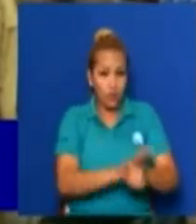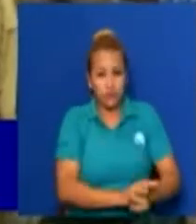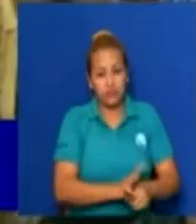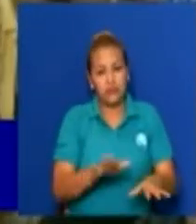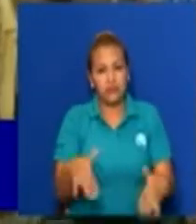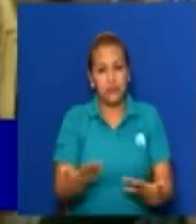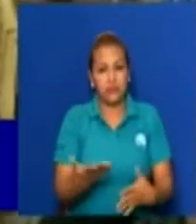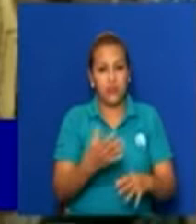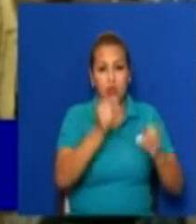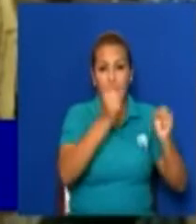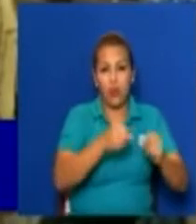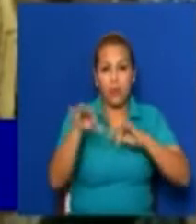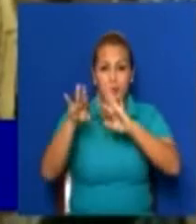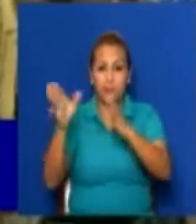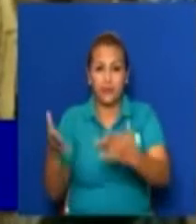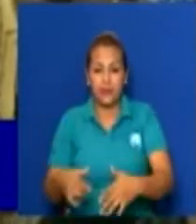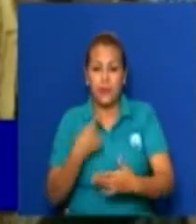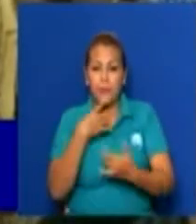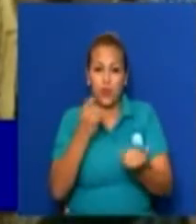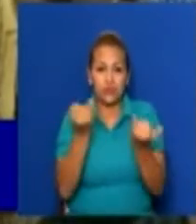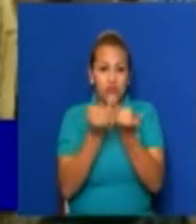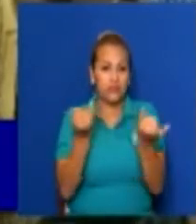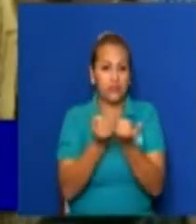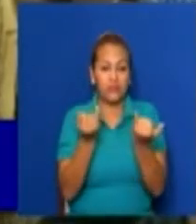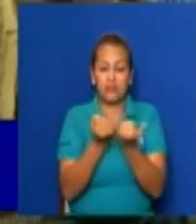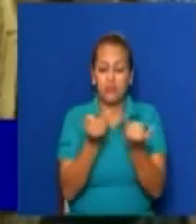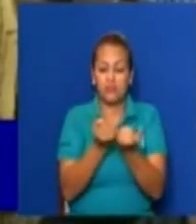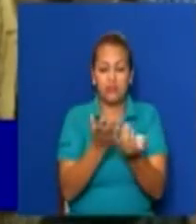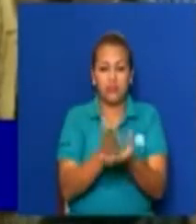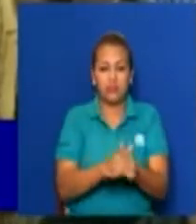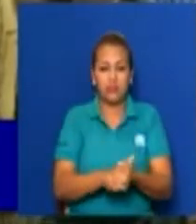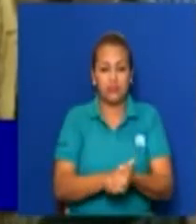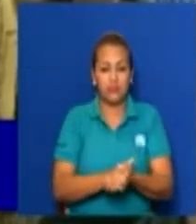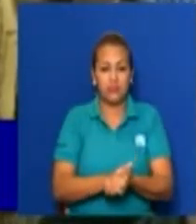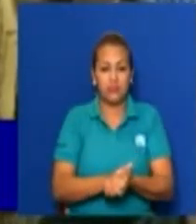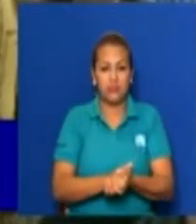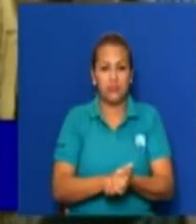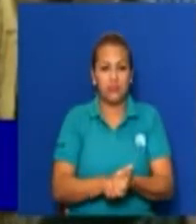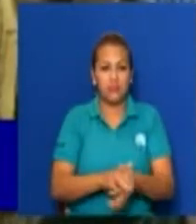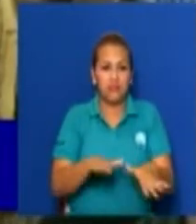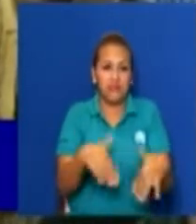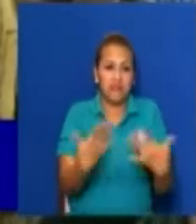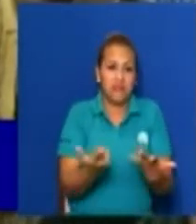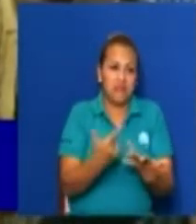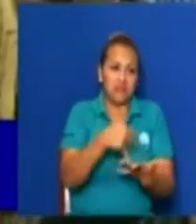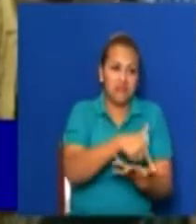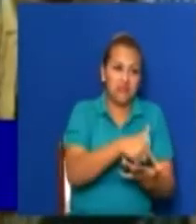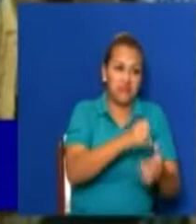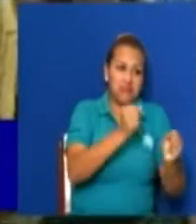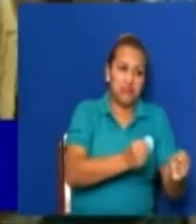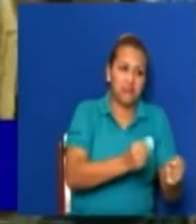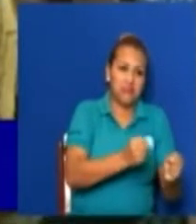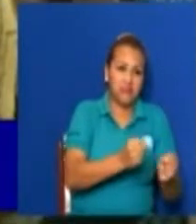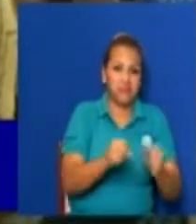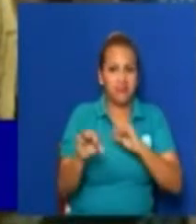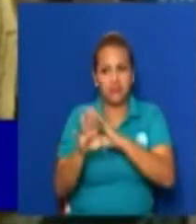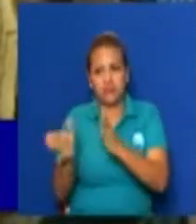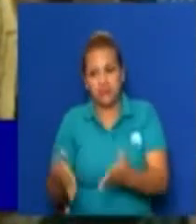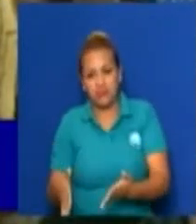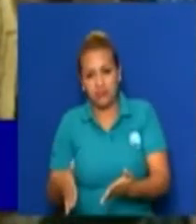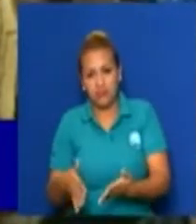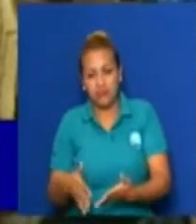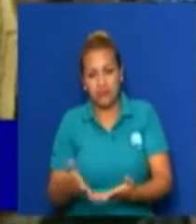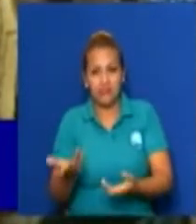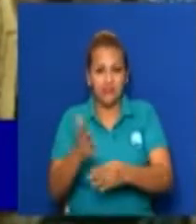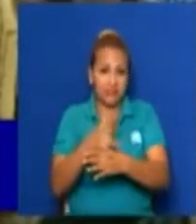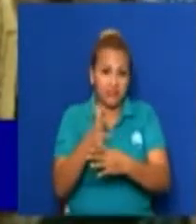entre varones y mujeres, porque el género, el hombre es lo que nos diferencia del mono. Somos varones y mujeres.